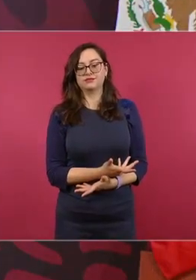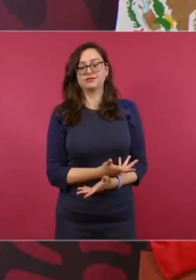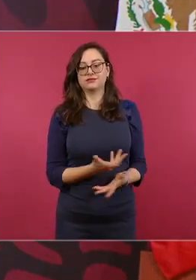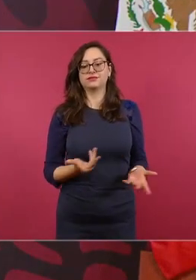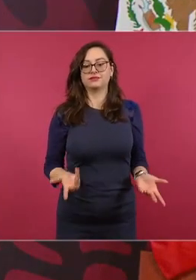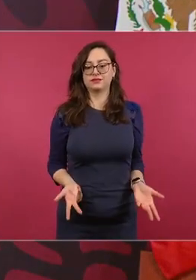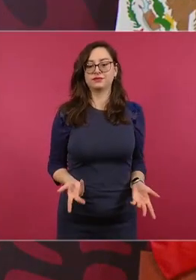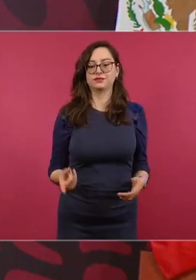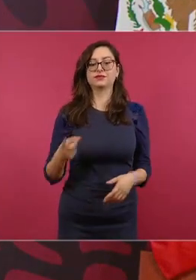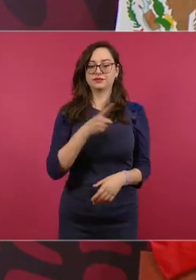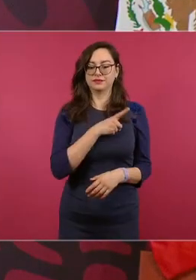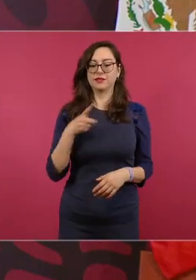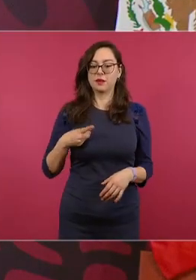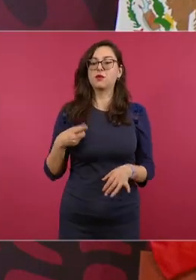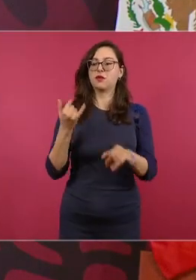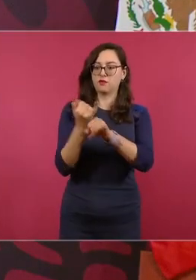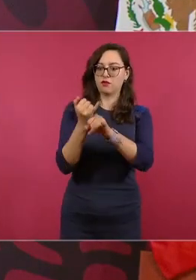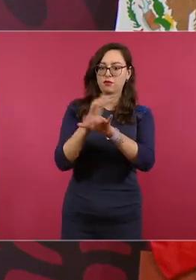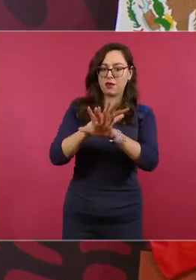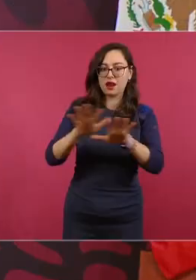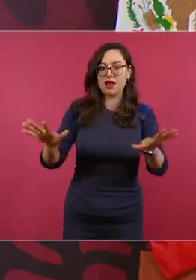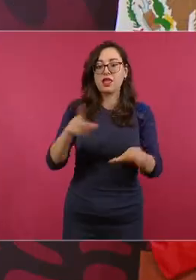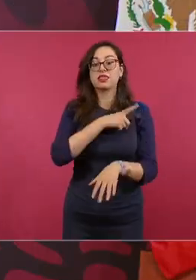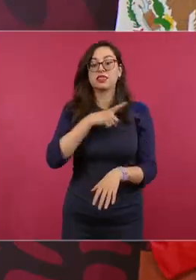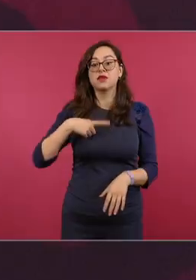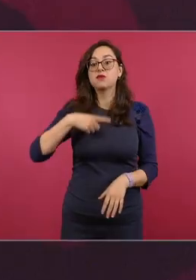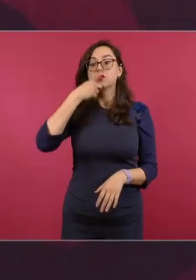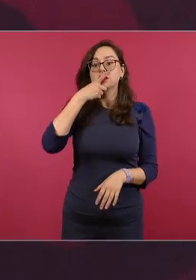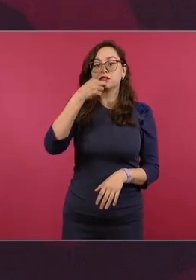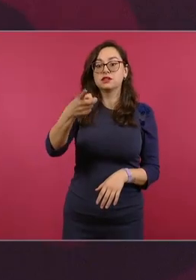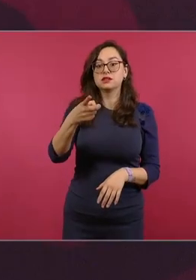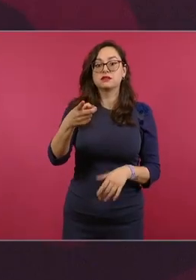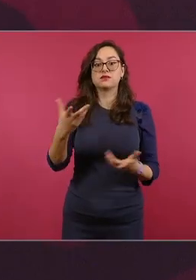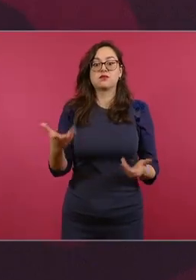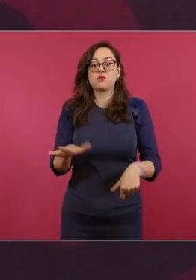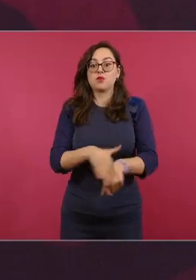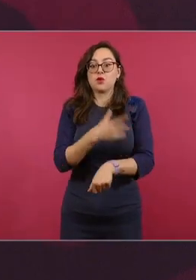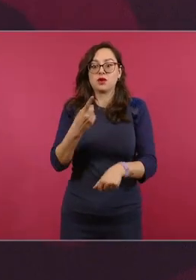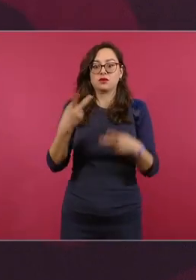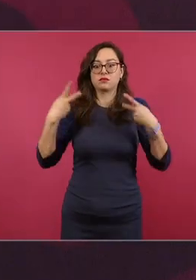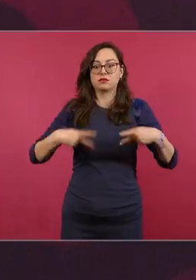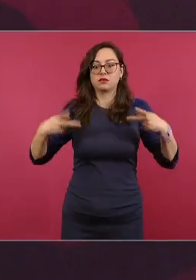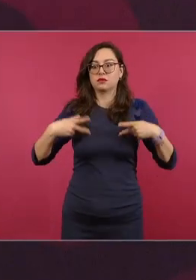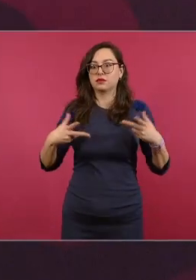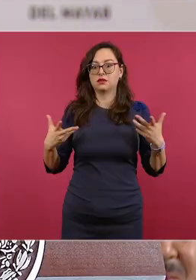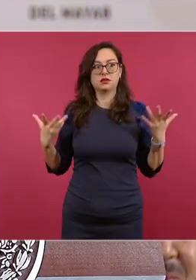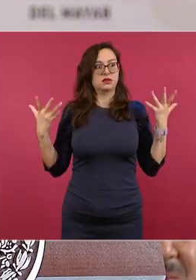tengo que informarlo, porque si no, les van a seguir